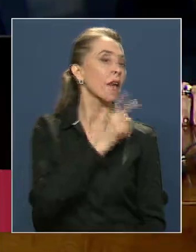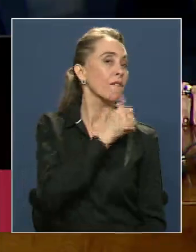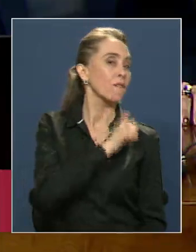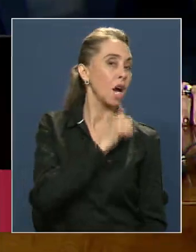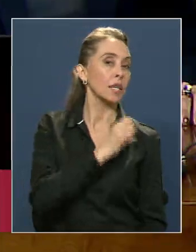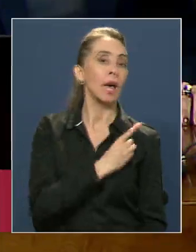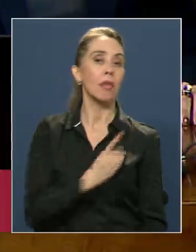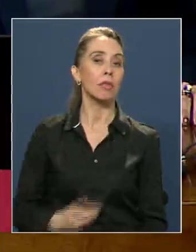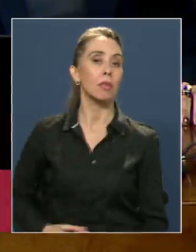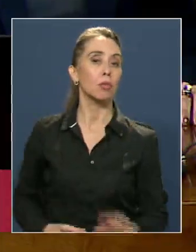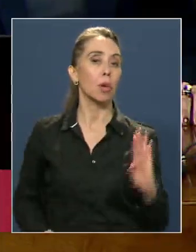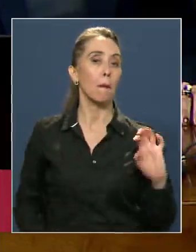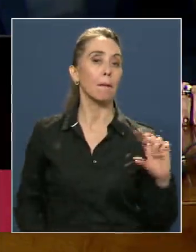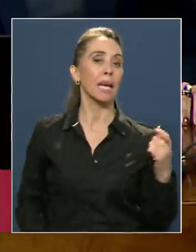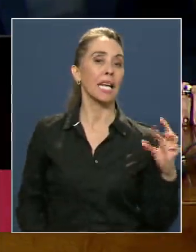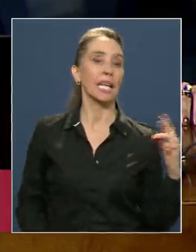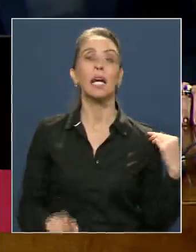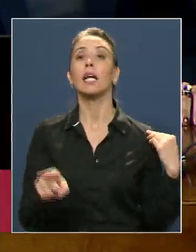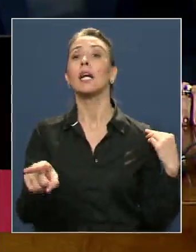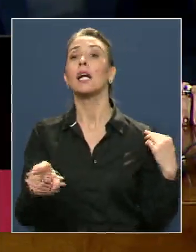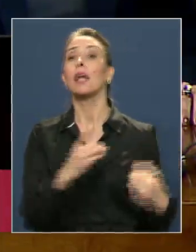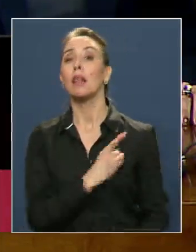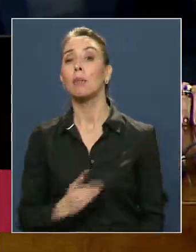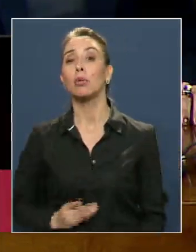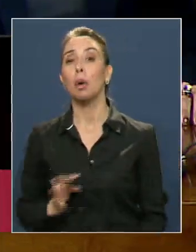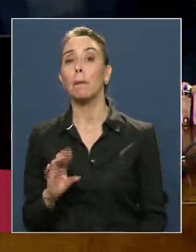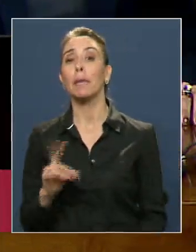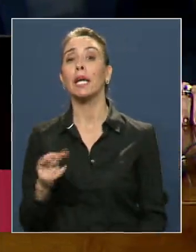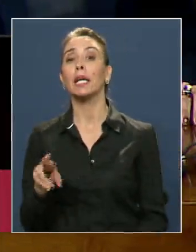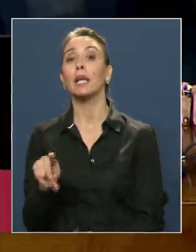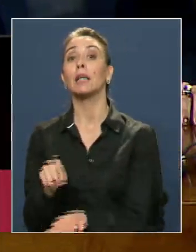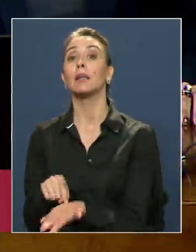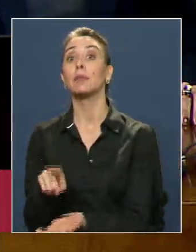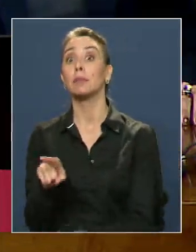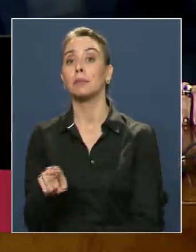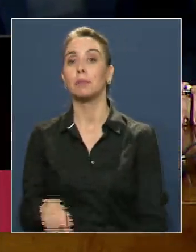Diputado Berger. Diputado Berger.